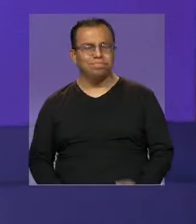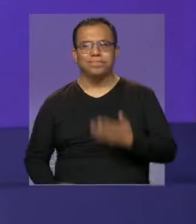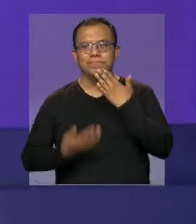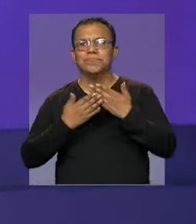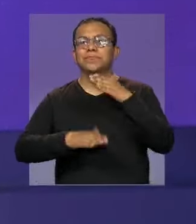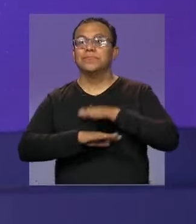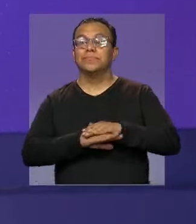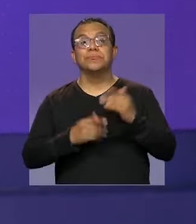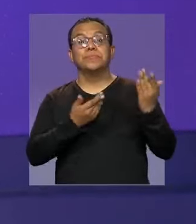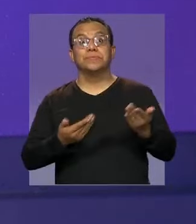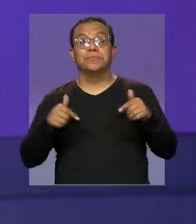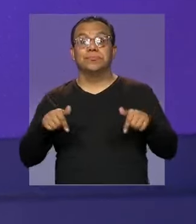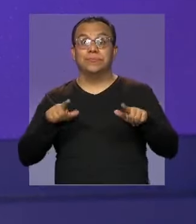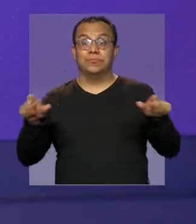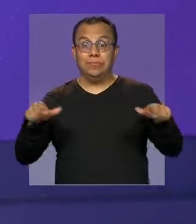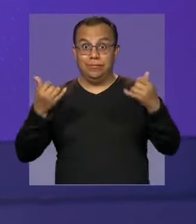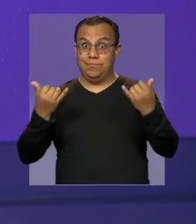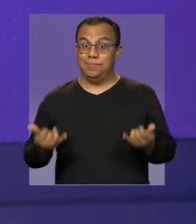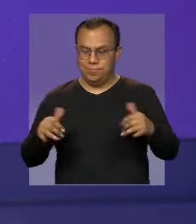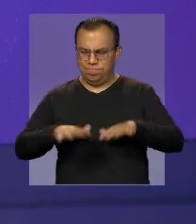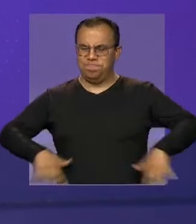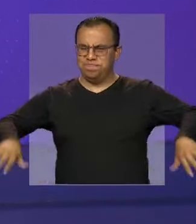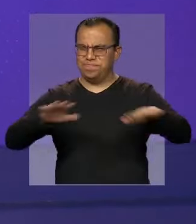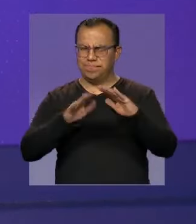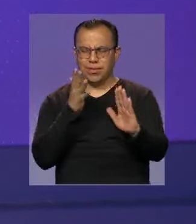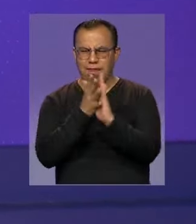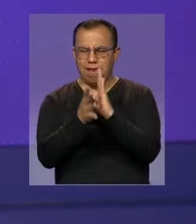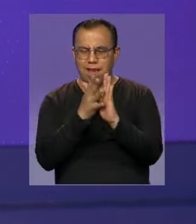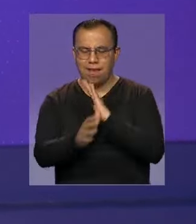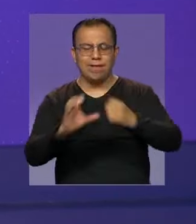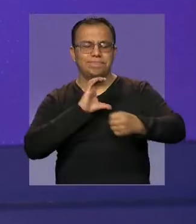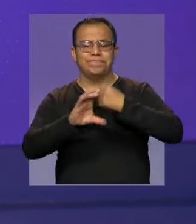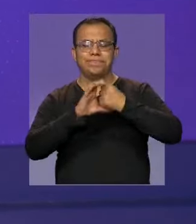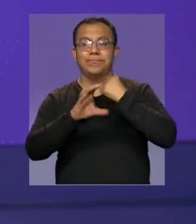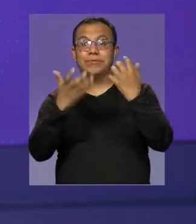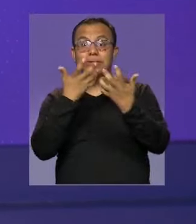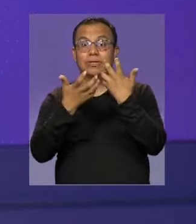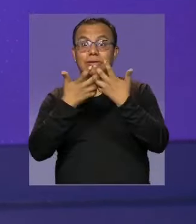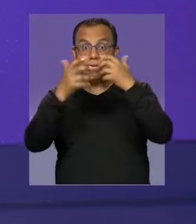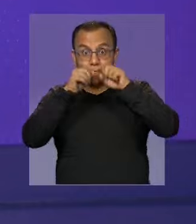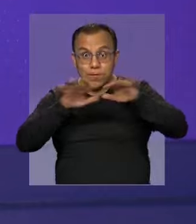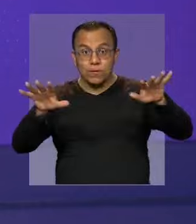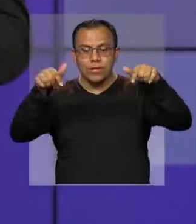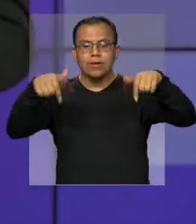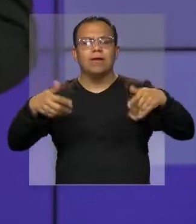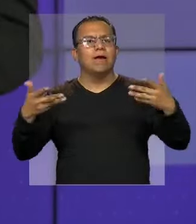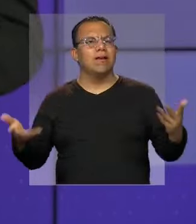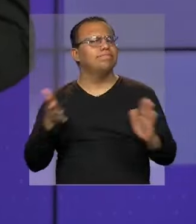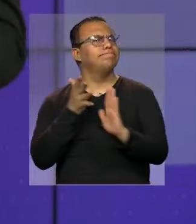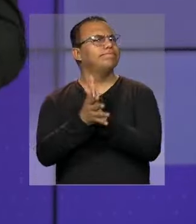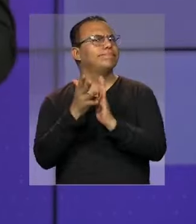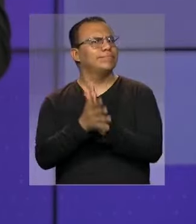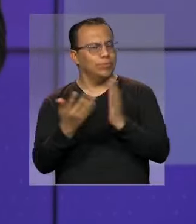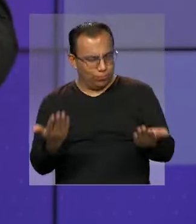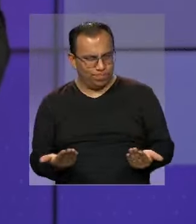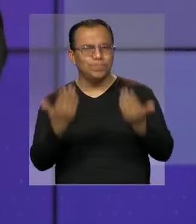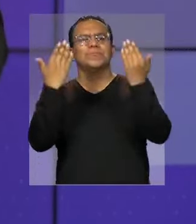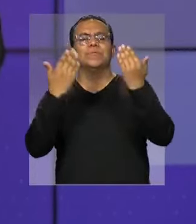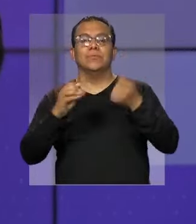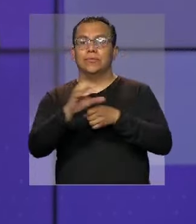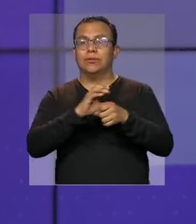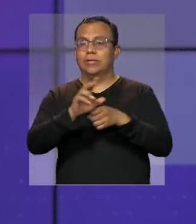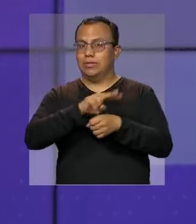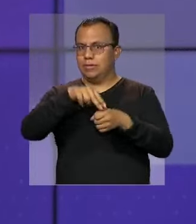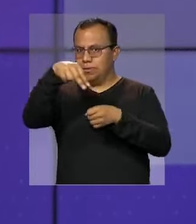Muy buenas tardes, les damos la bienvenida a Ahora, un espacio de actualidad de Capital Sistema de Comunicación Pública con información de utilidad para la